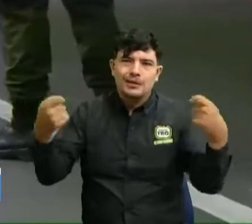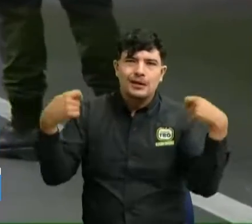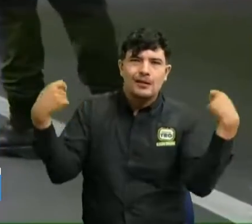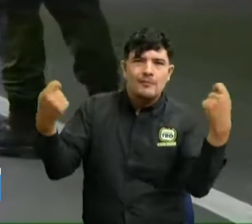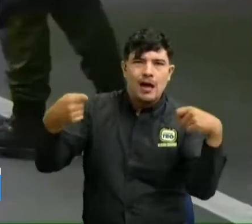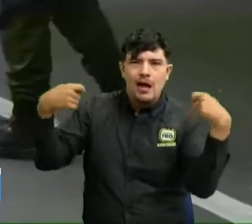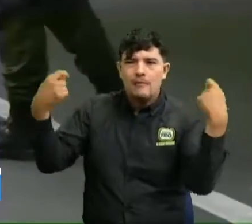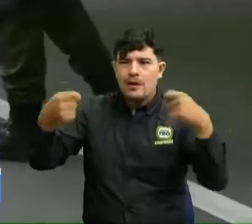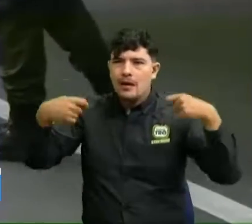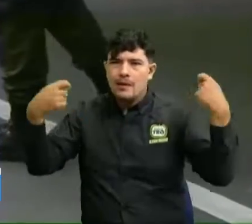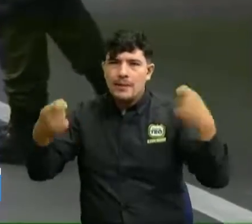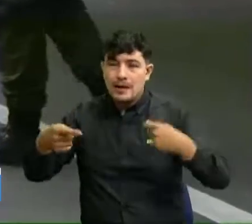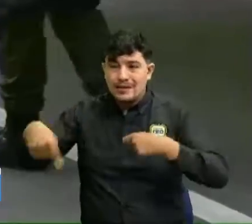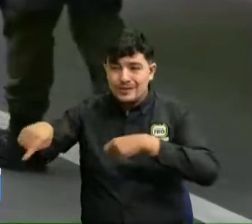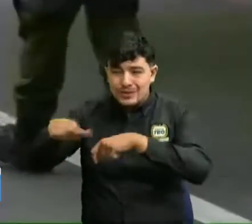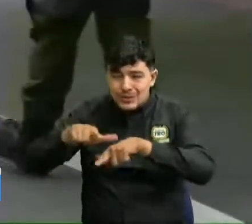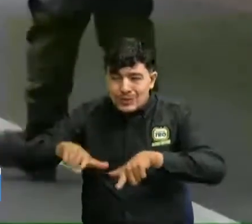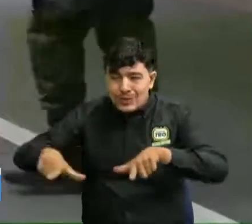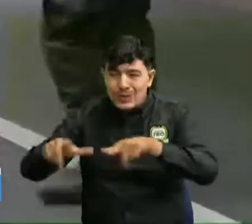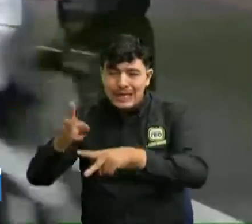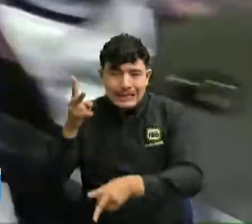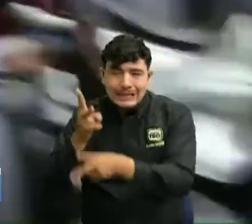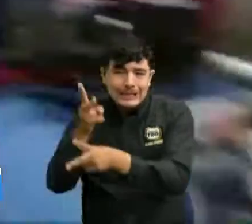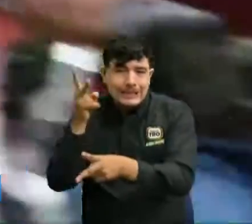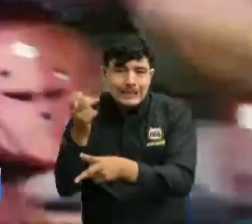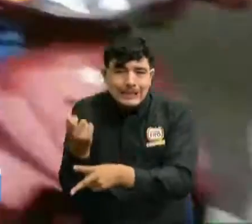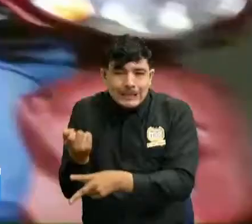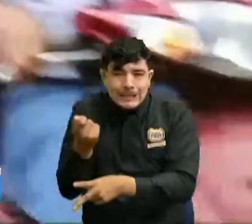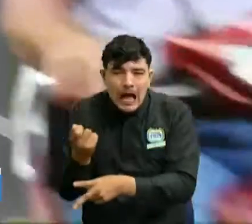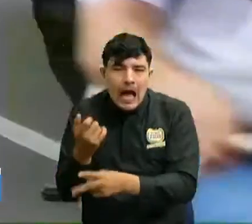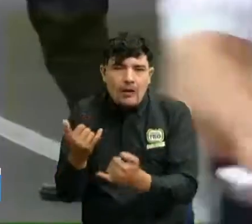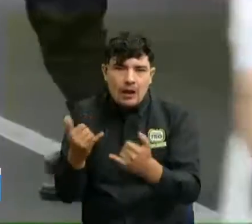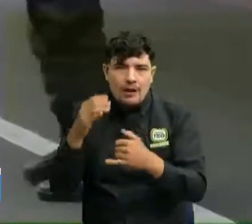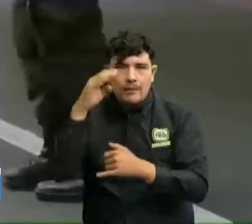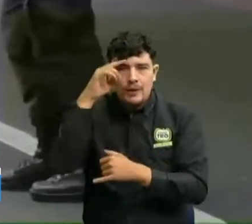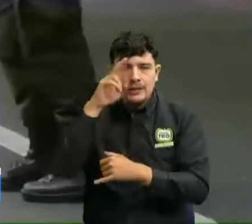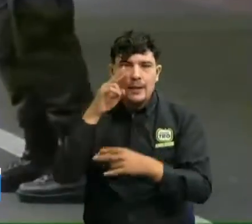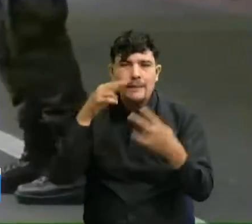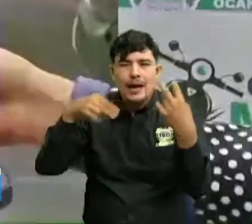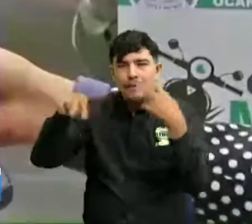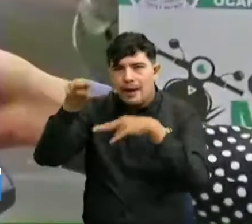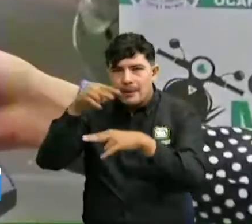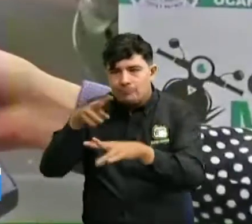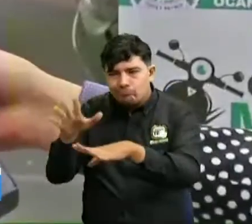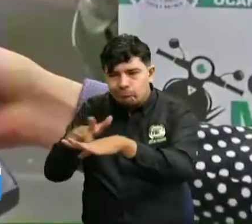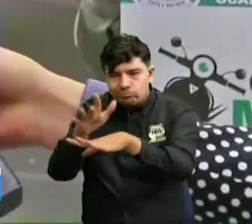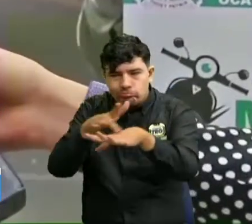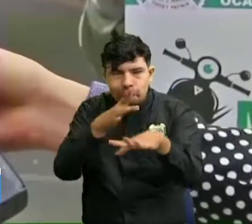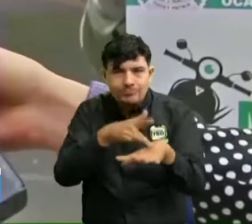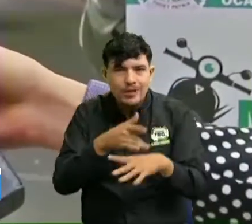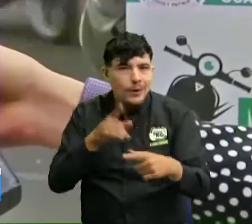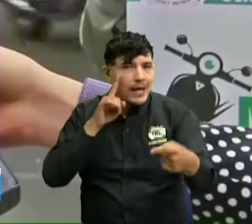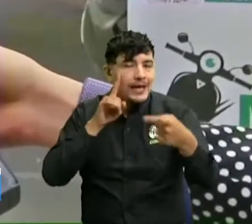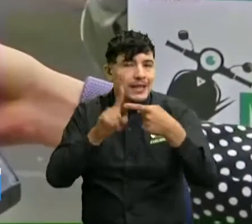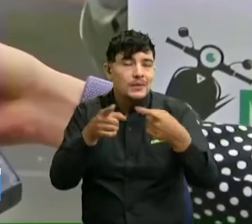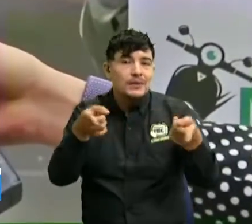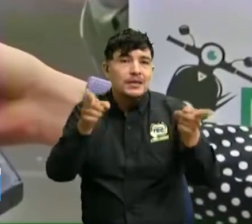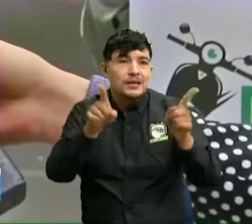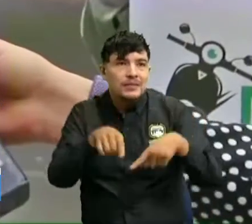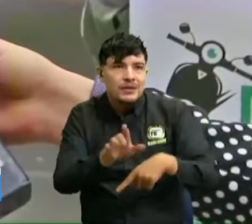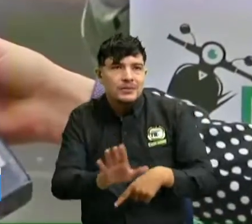y accidentalidad en el municipio. Quiero mi moto, es con el fin de prevenir el hurto a esos vehículos, ya